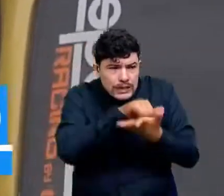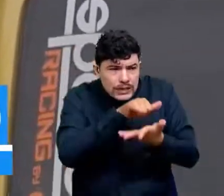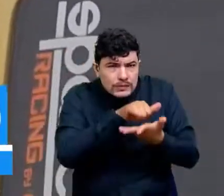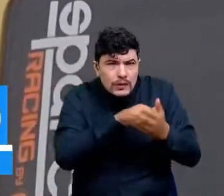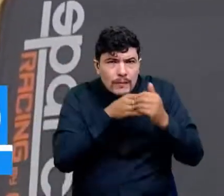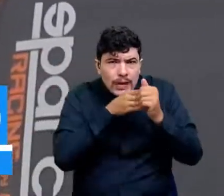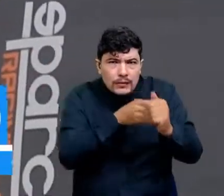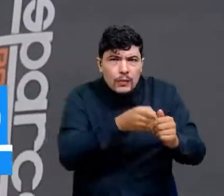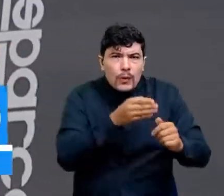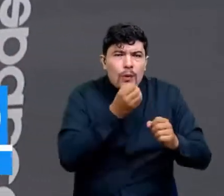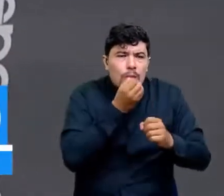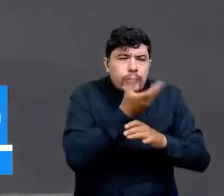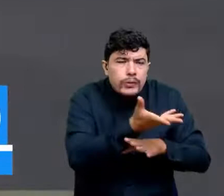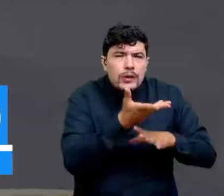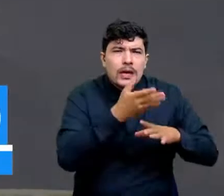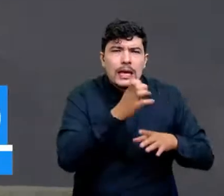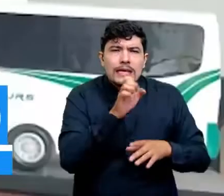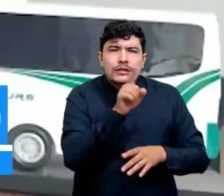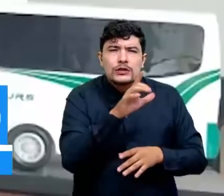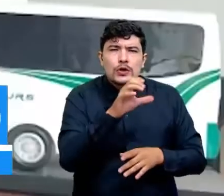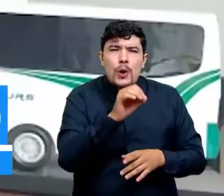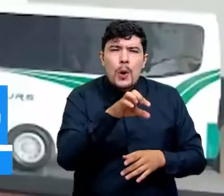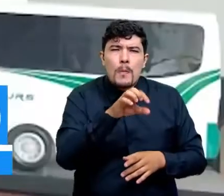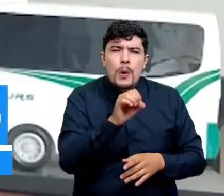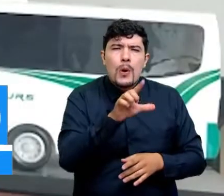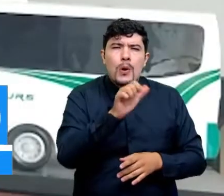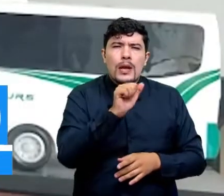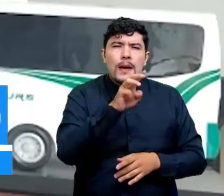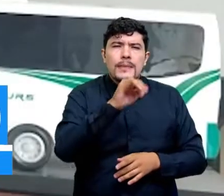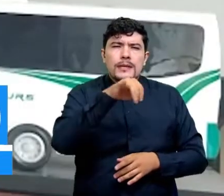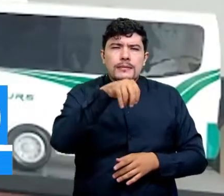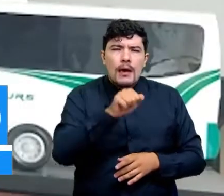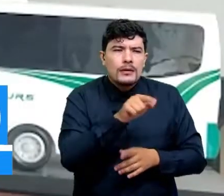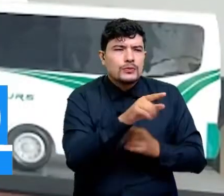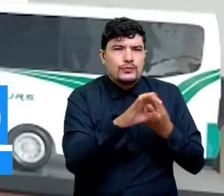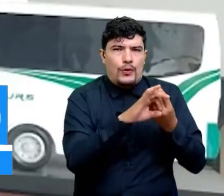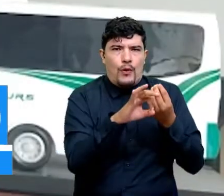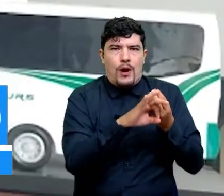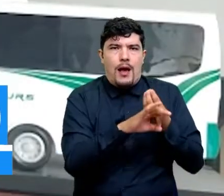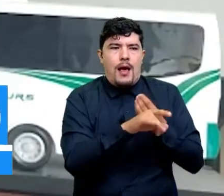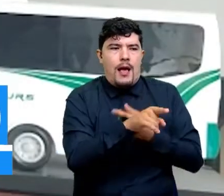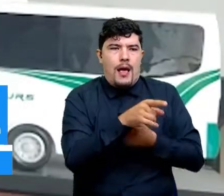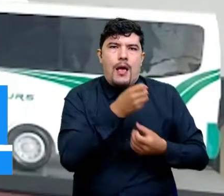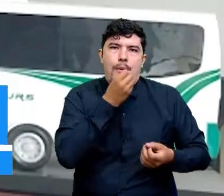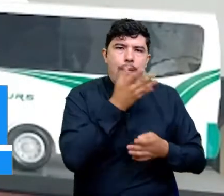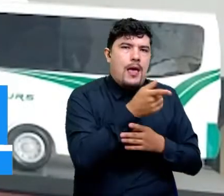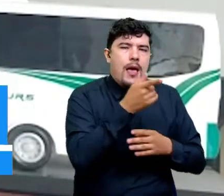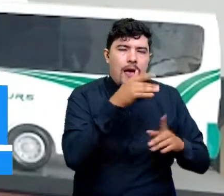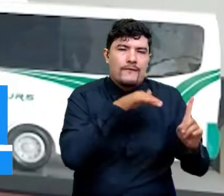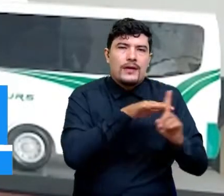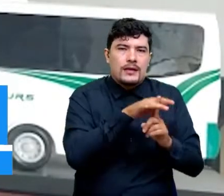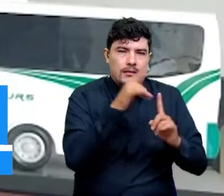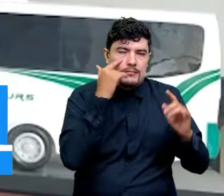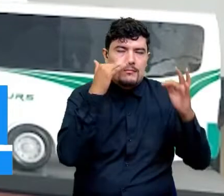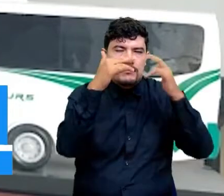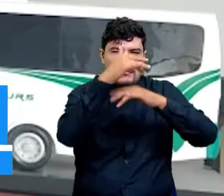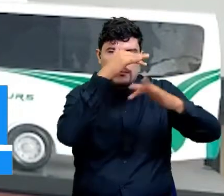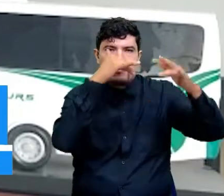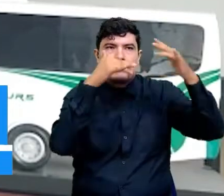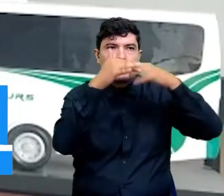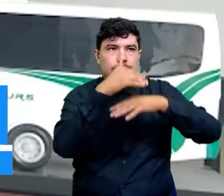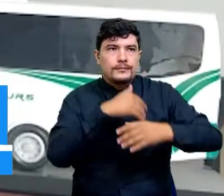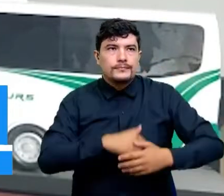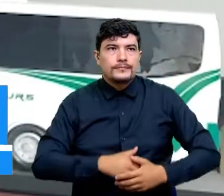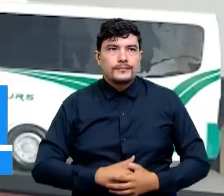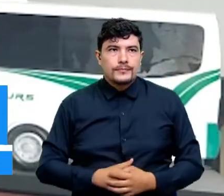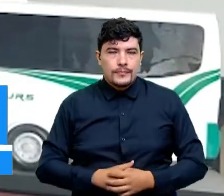con escopolamina. Ese día tuvimos una segunda información de otra usuaria, pero estaba esperando